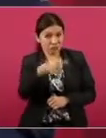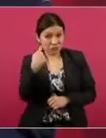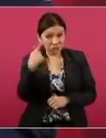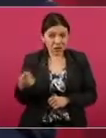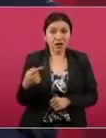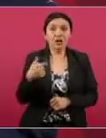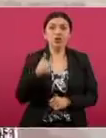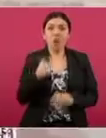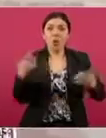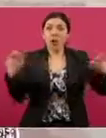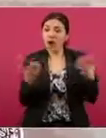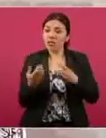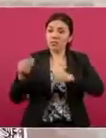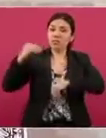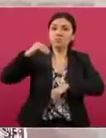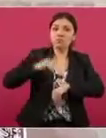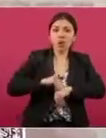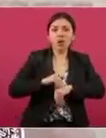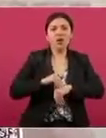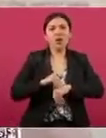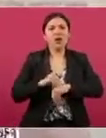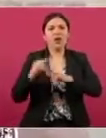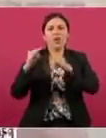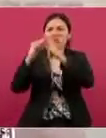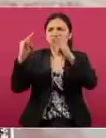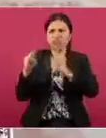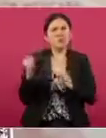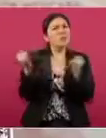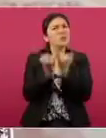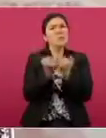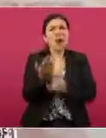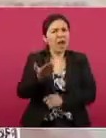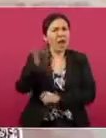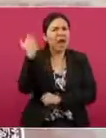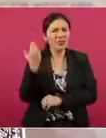vamos a establecer o instalan, así era antes,